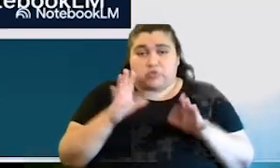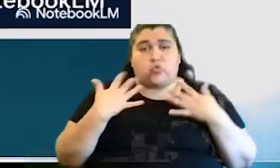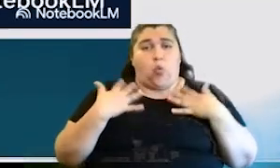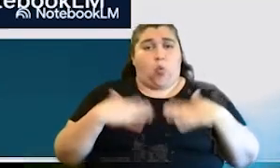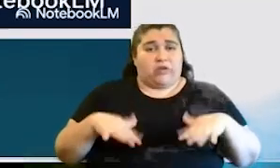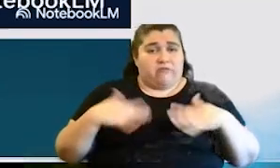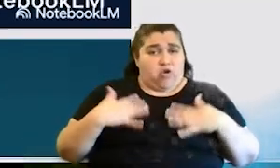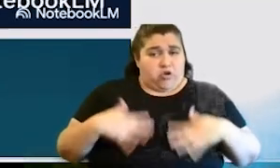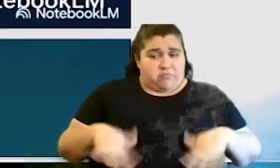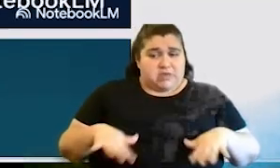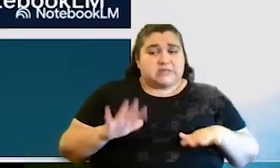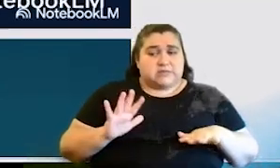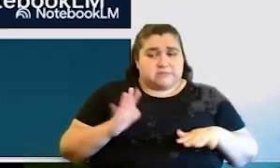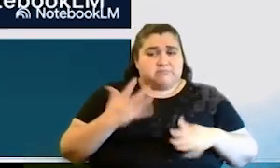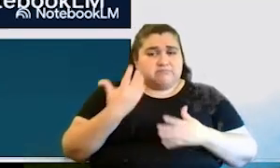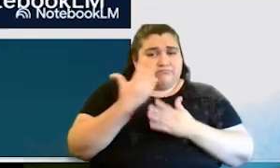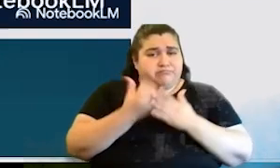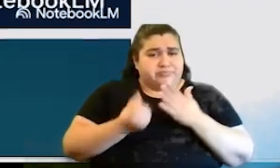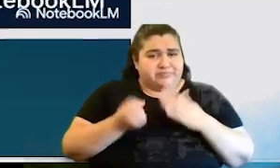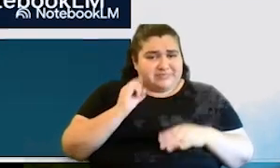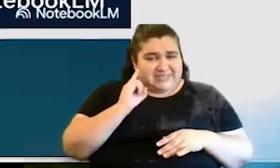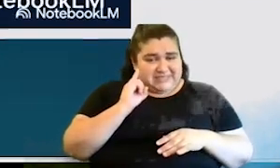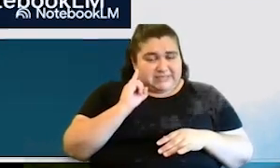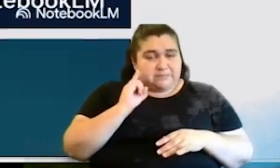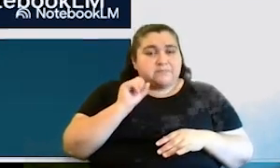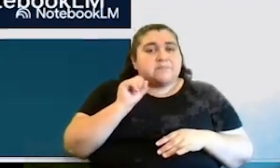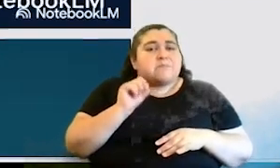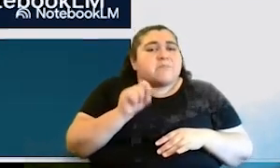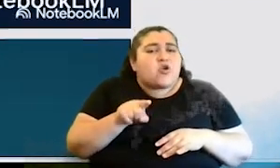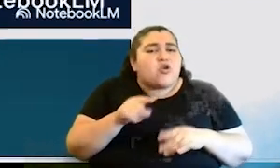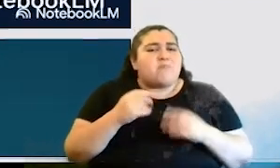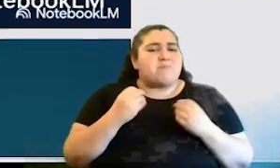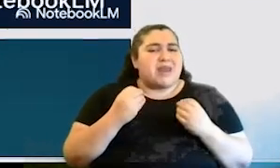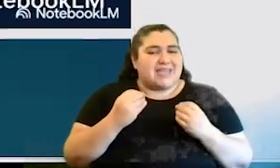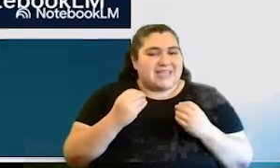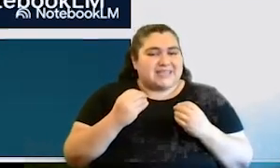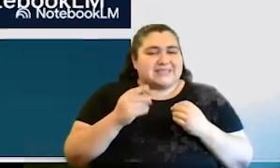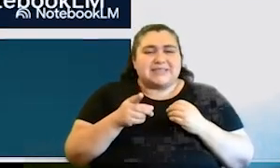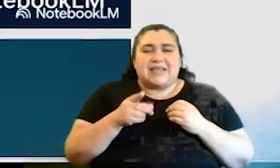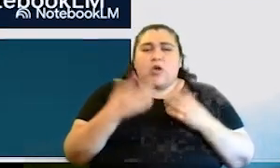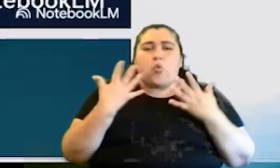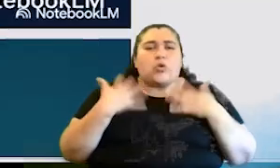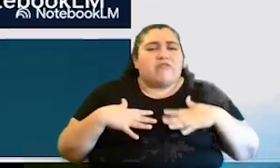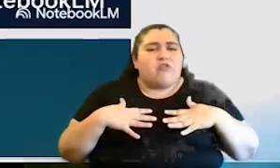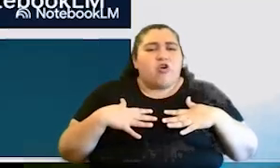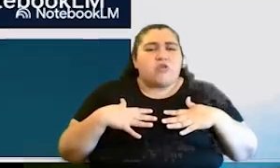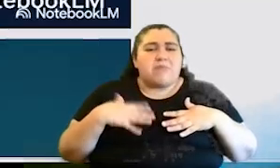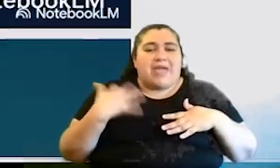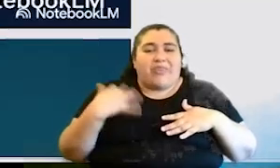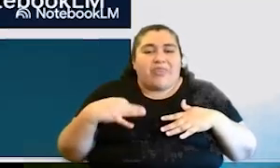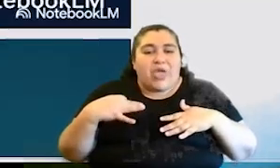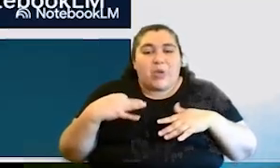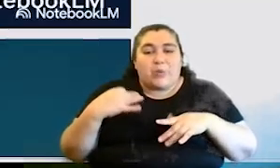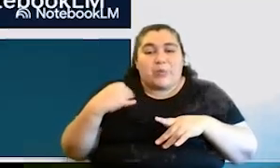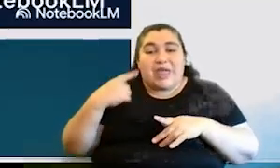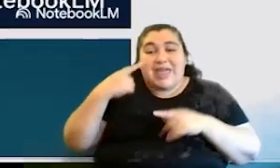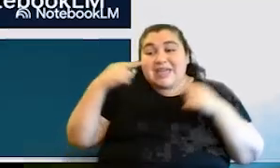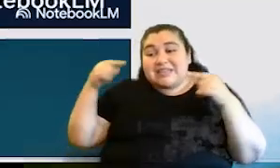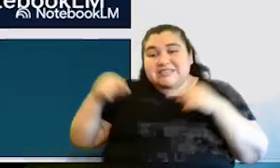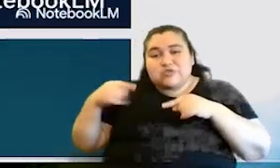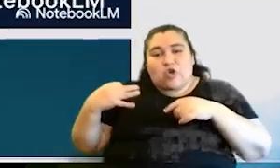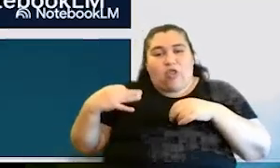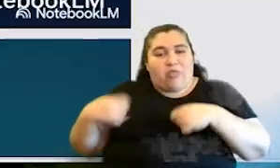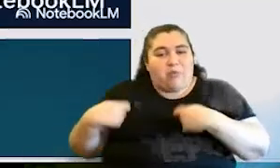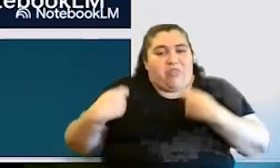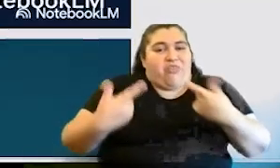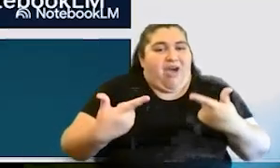uniformes. Pero para que sea deducible, esto tiene que ser un uniforme que tenga que proveer el empleador, donde por